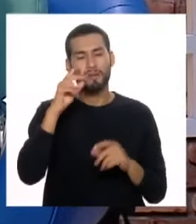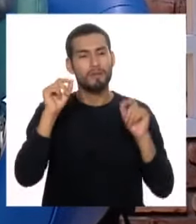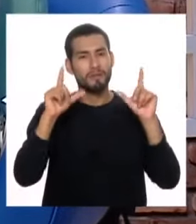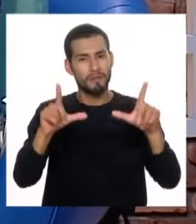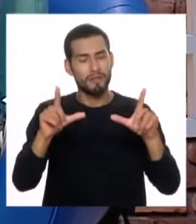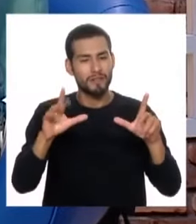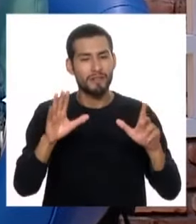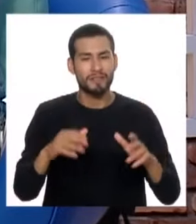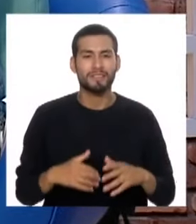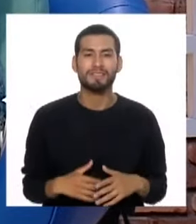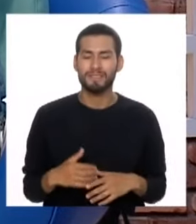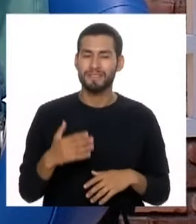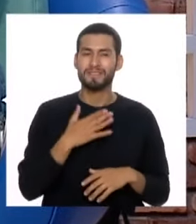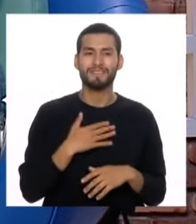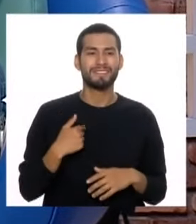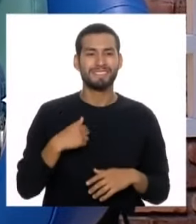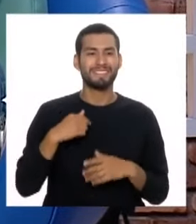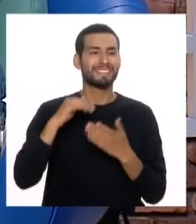por favor.